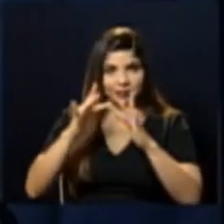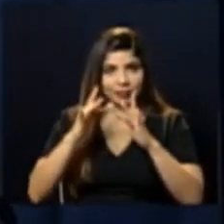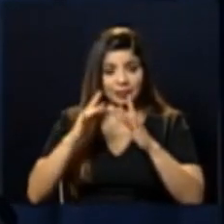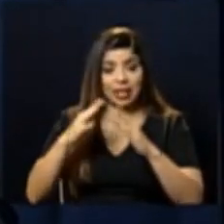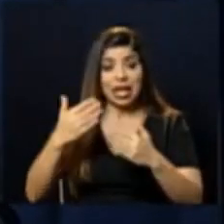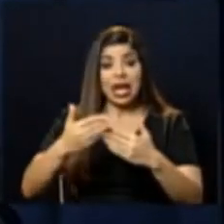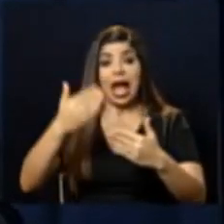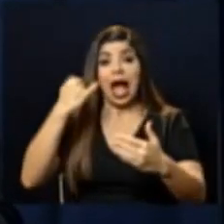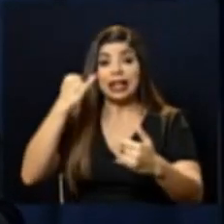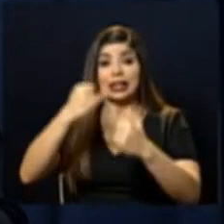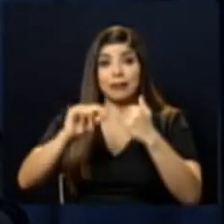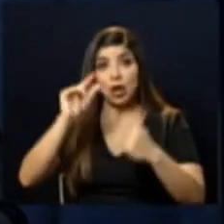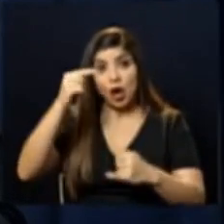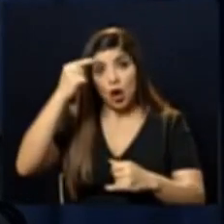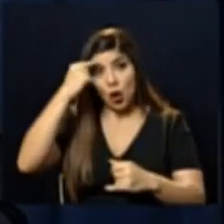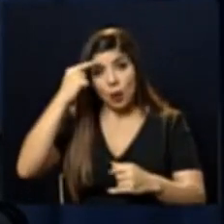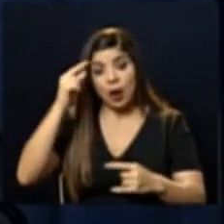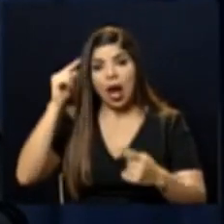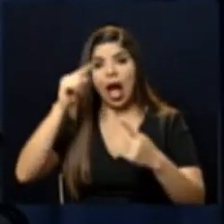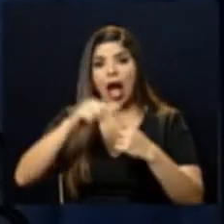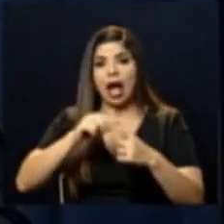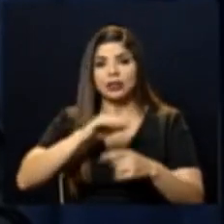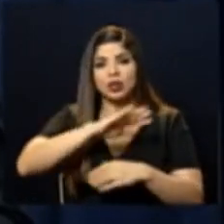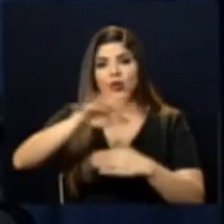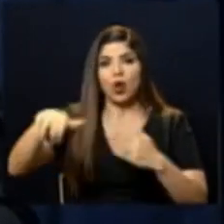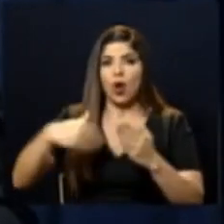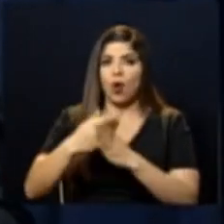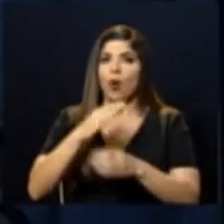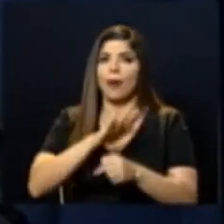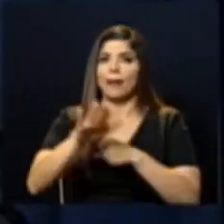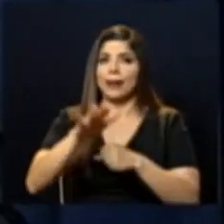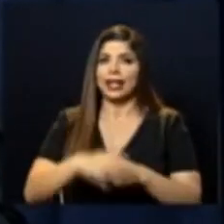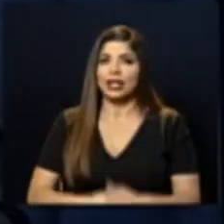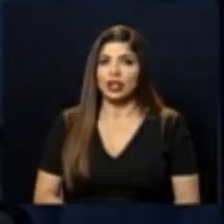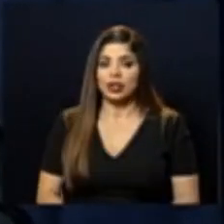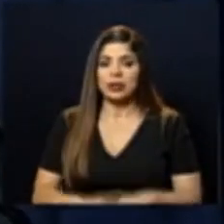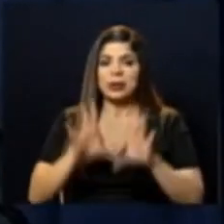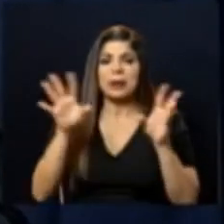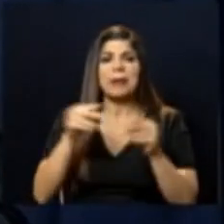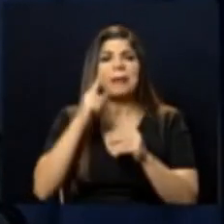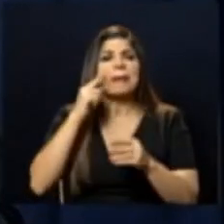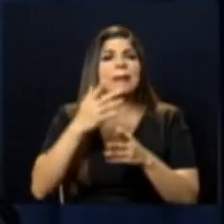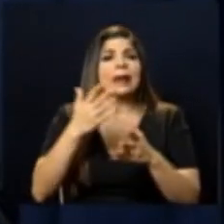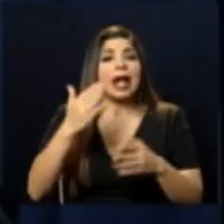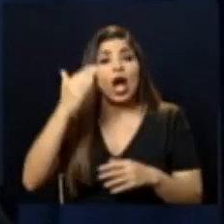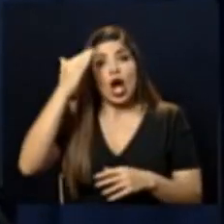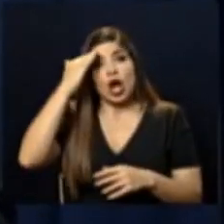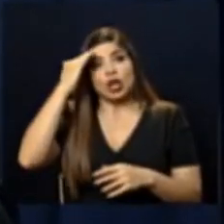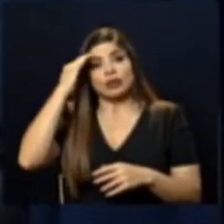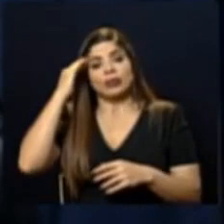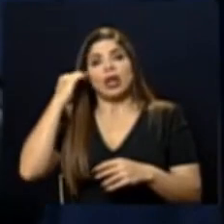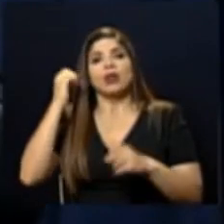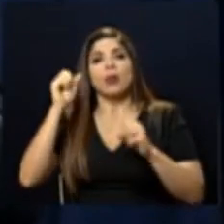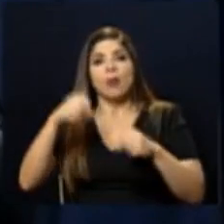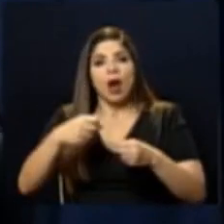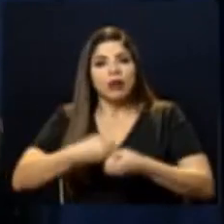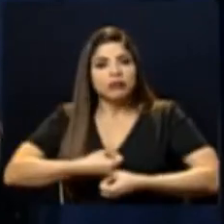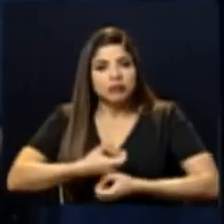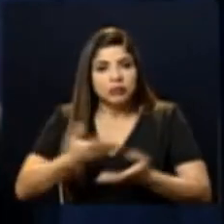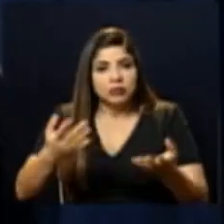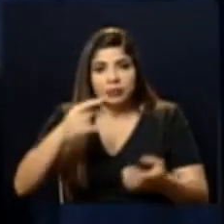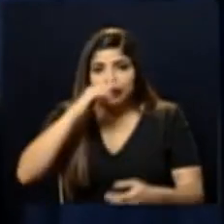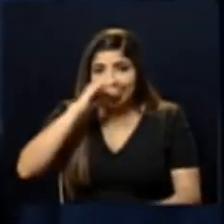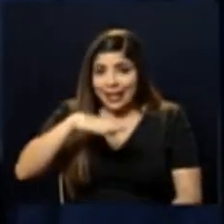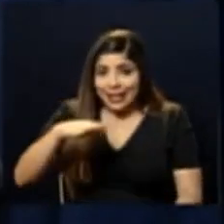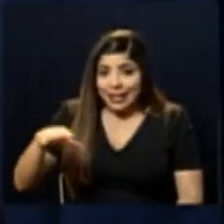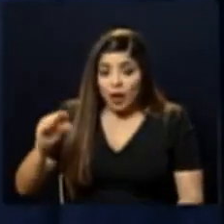el gobierno, tener la red completa. Esto permitirá que el conocimiento esté a disposición de la